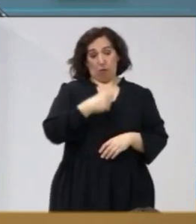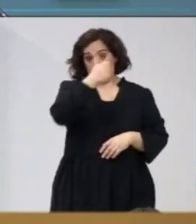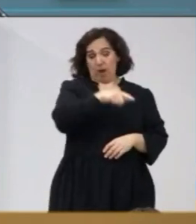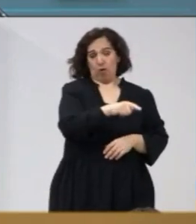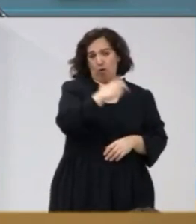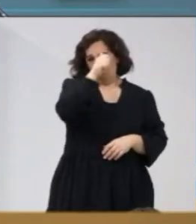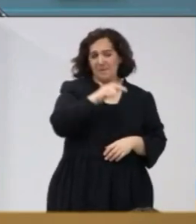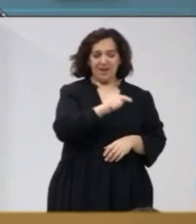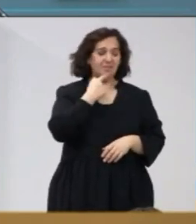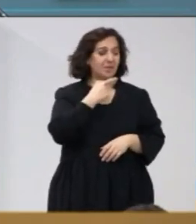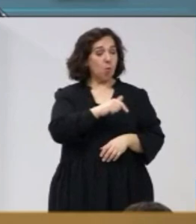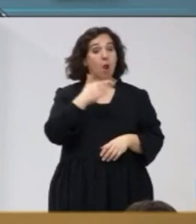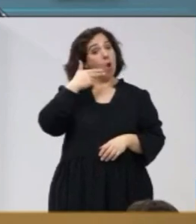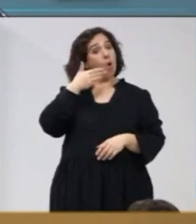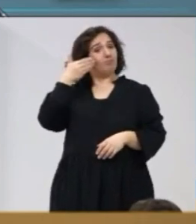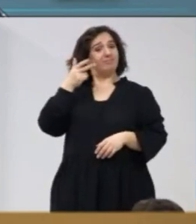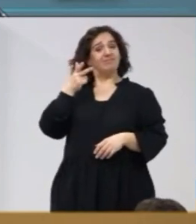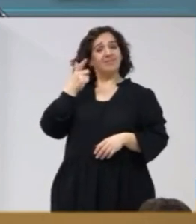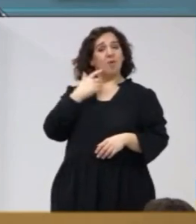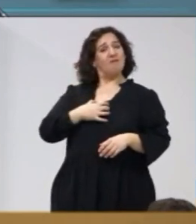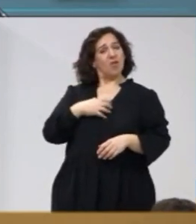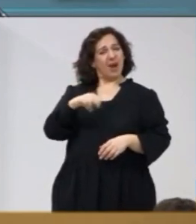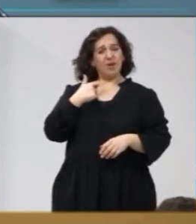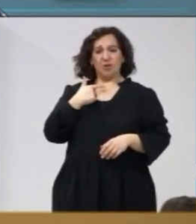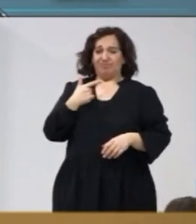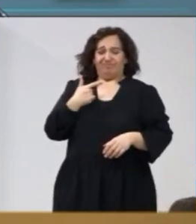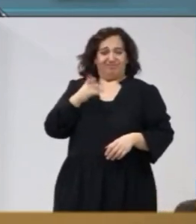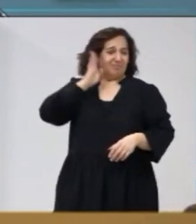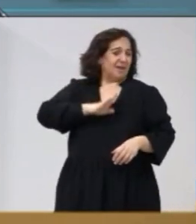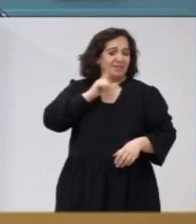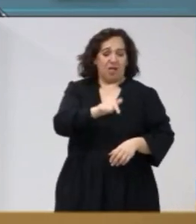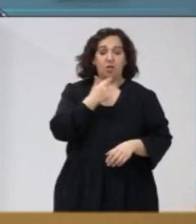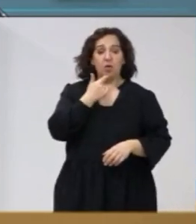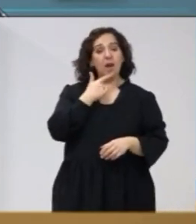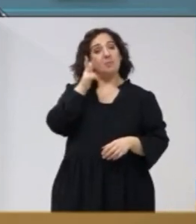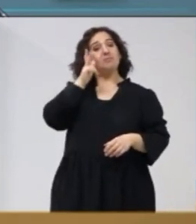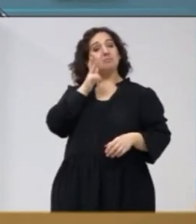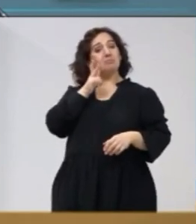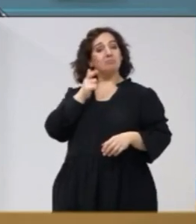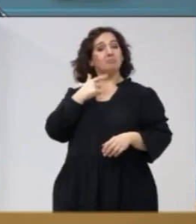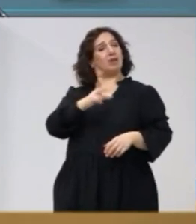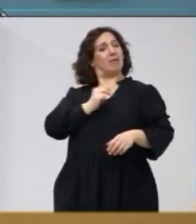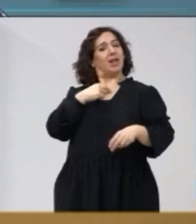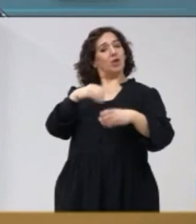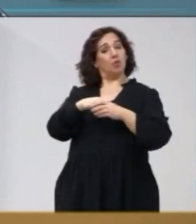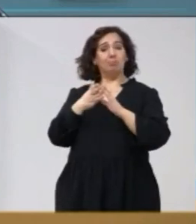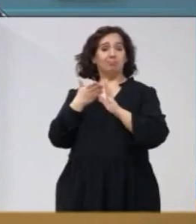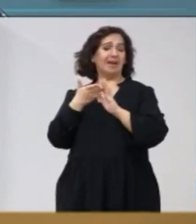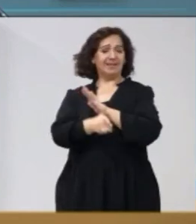manchado ese honor de ser funcionario, el privilegio de que tenga un puesto de por vida, bien